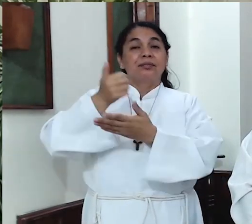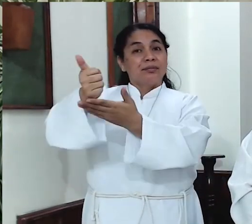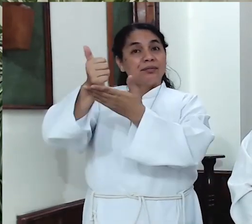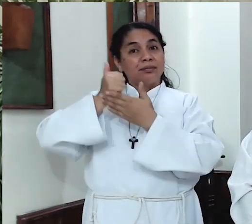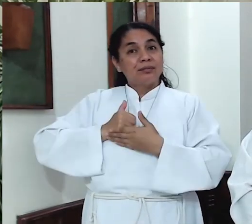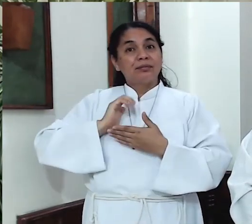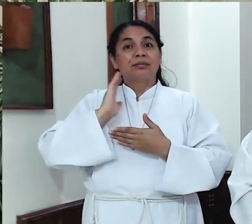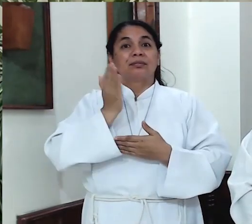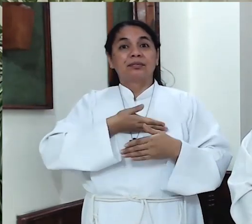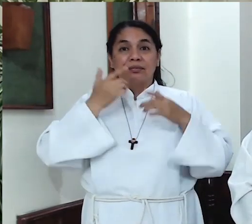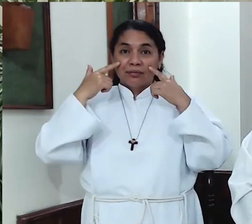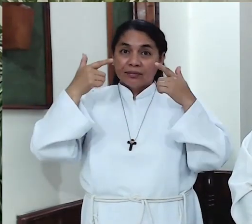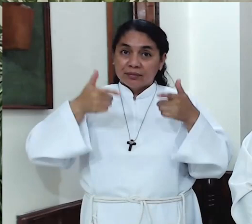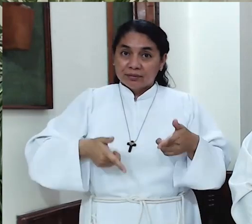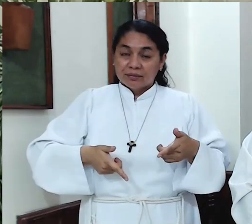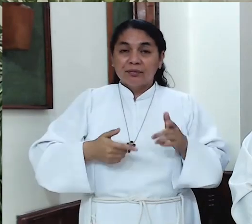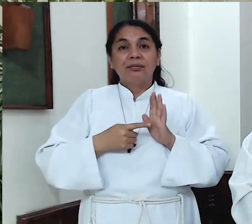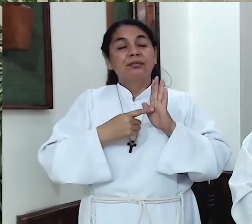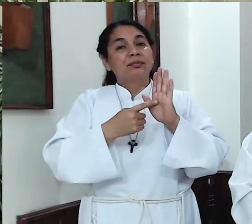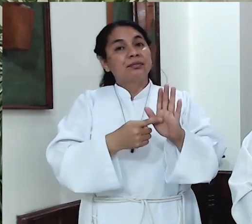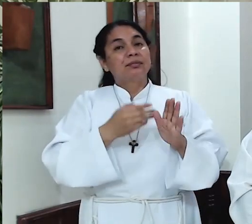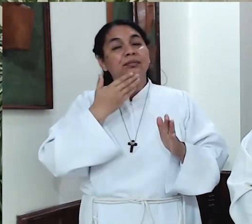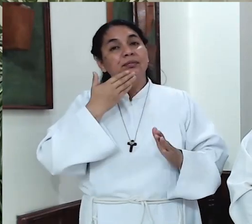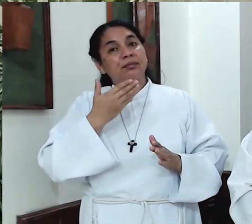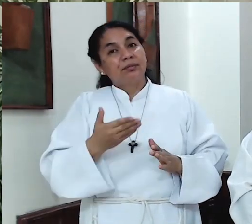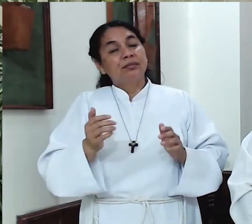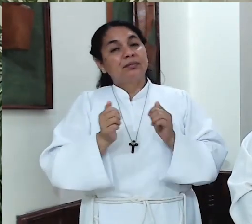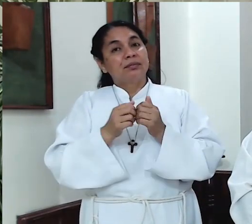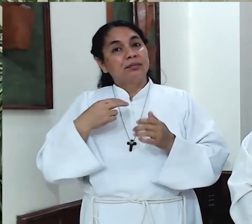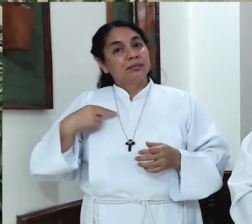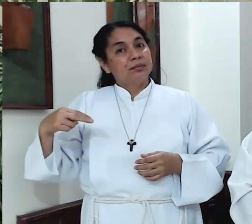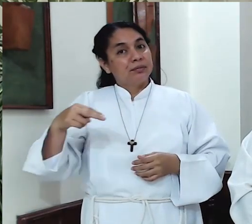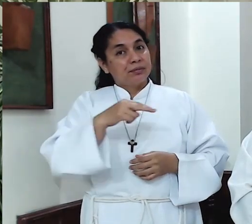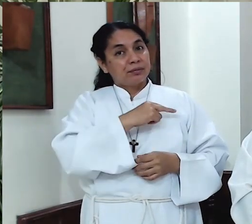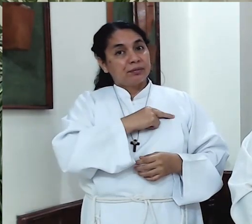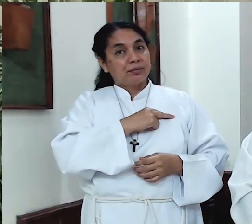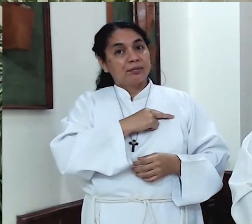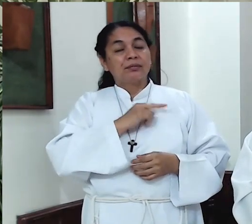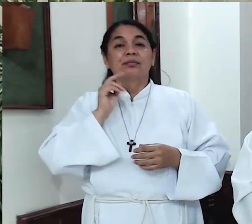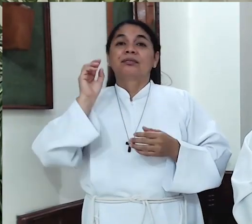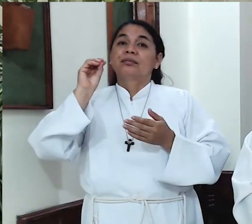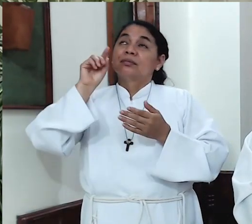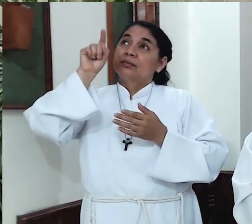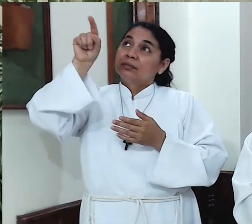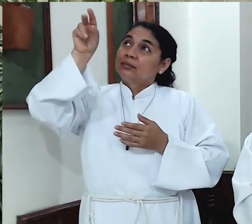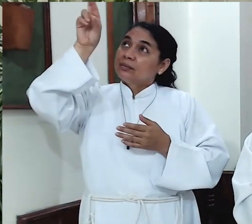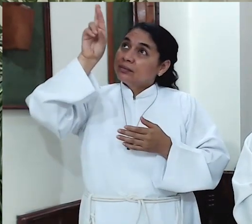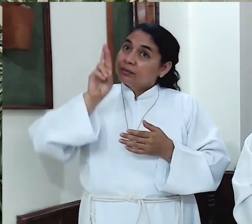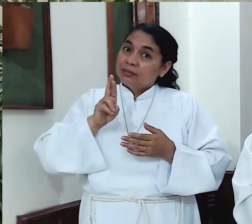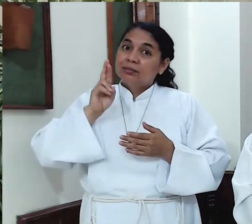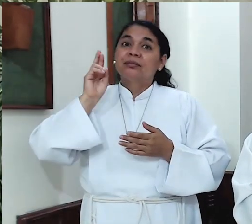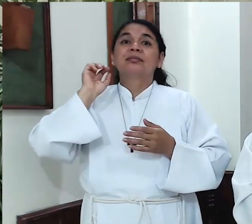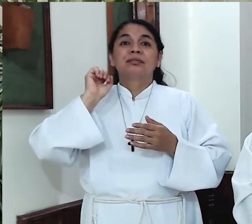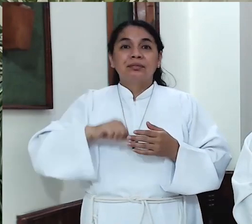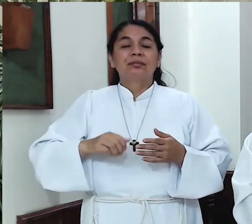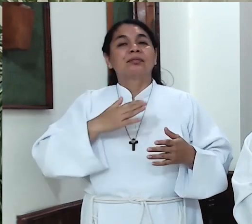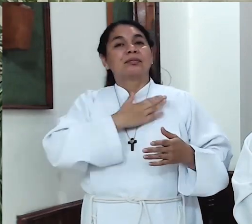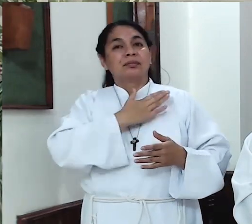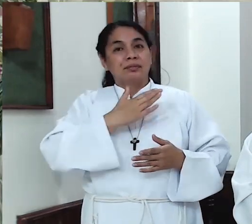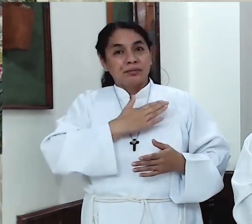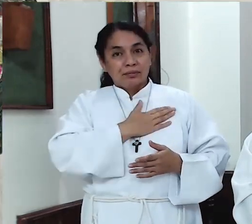y nuestro amparo. Muéstrate bondadoso con nosotros, puesto que en ti, Señor, hemos